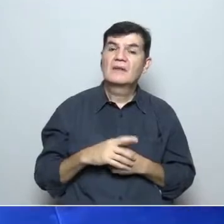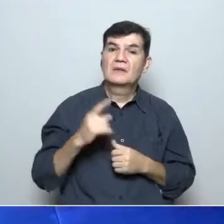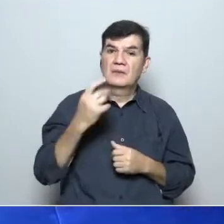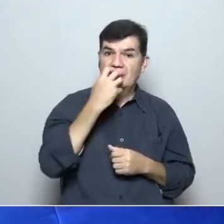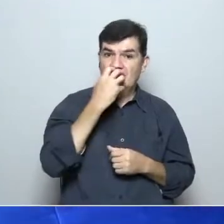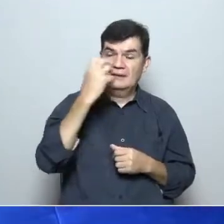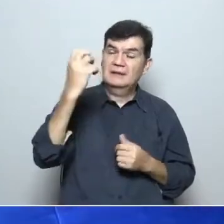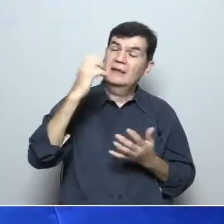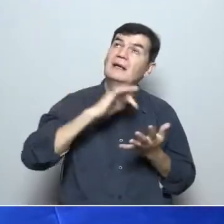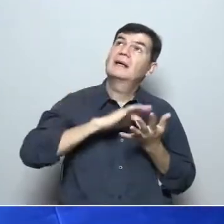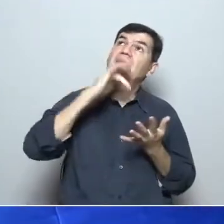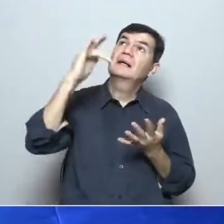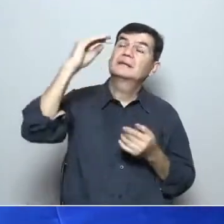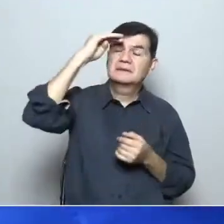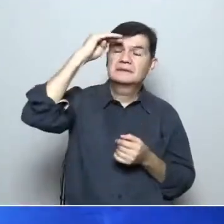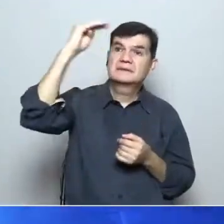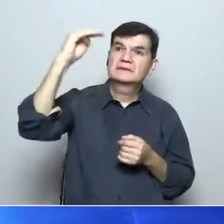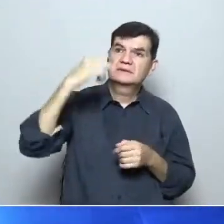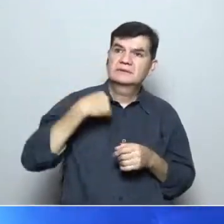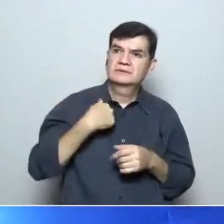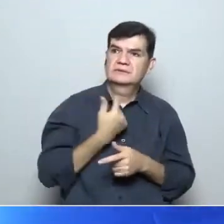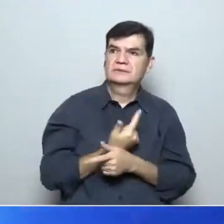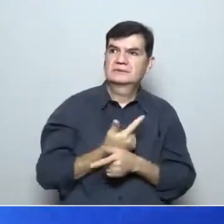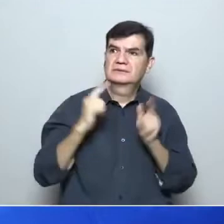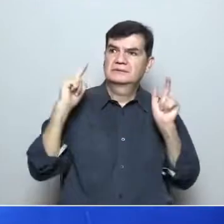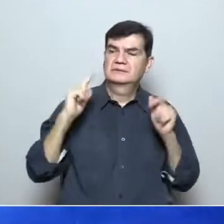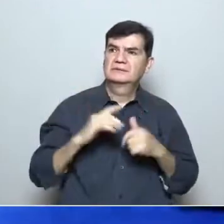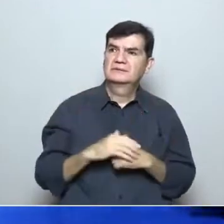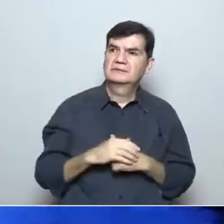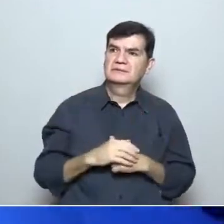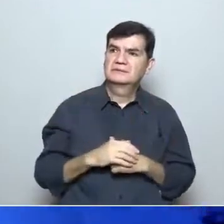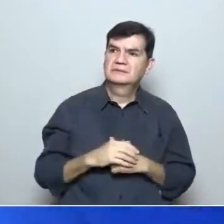Darle gracias, Señor, por la libertad.